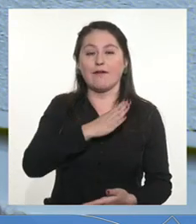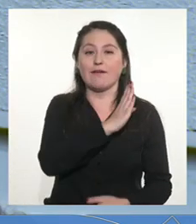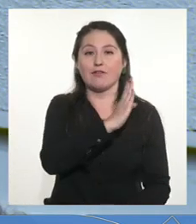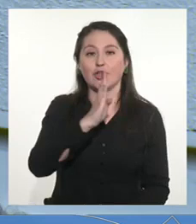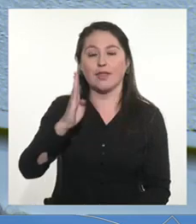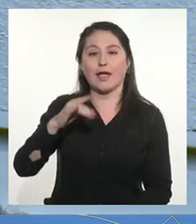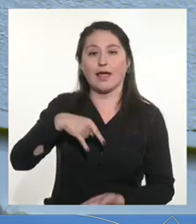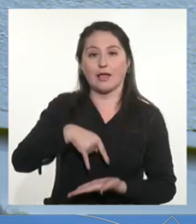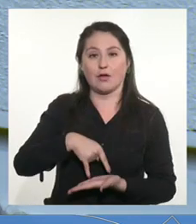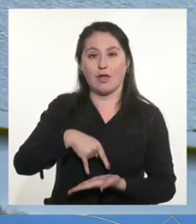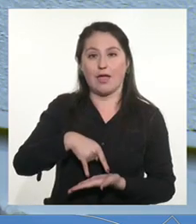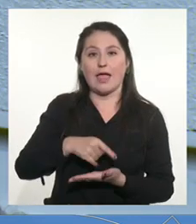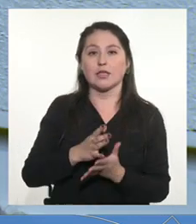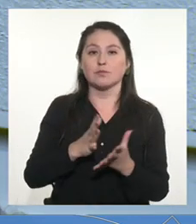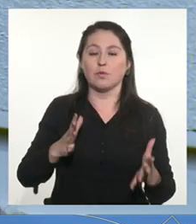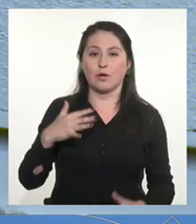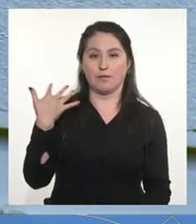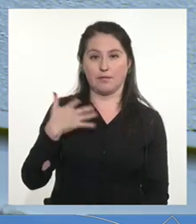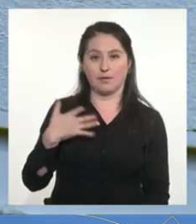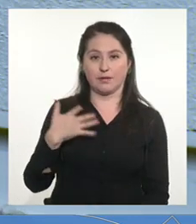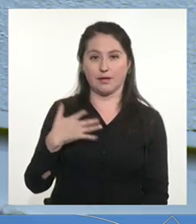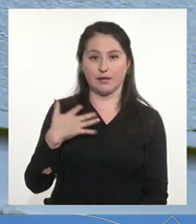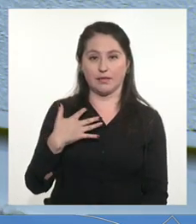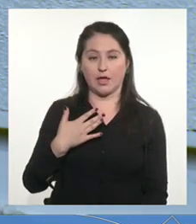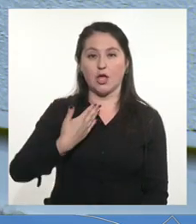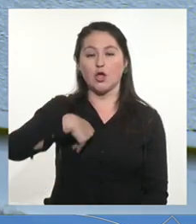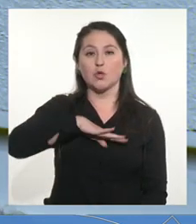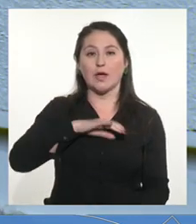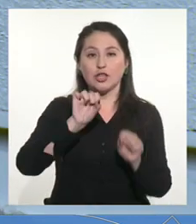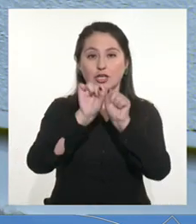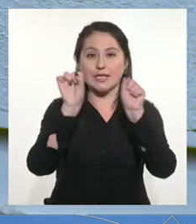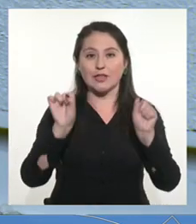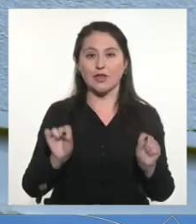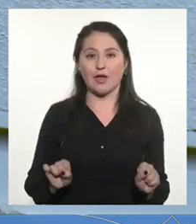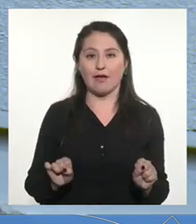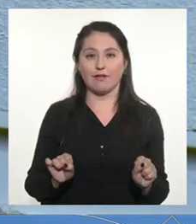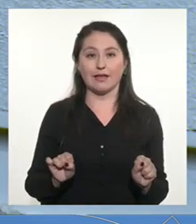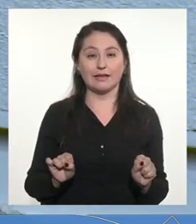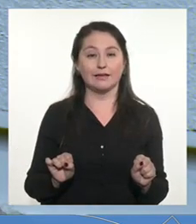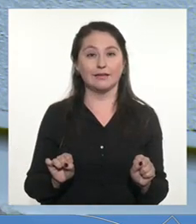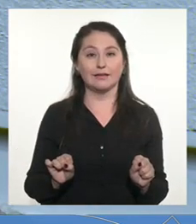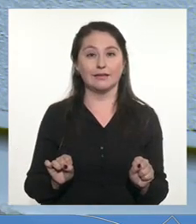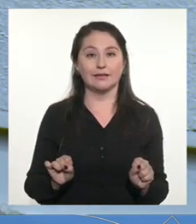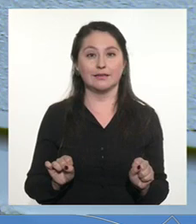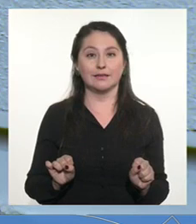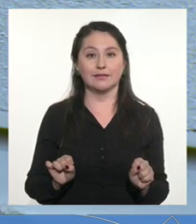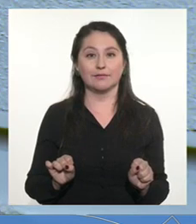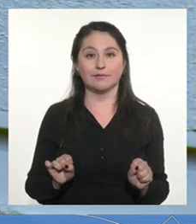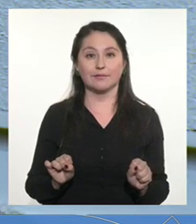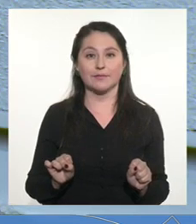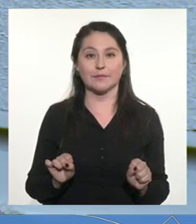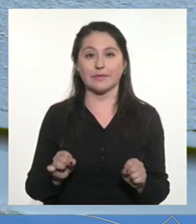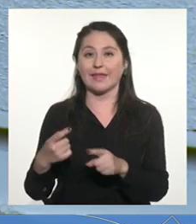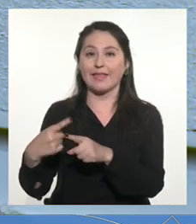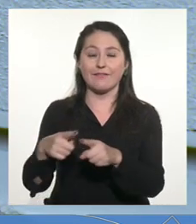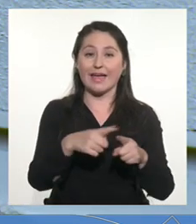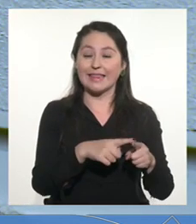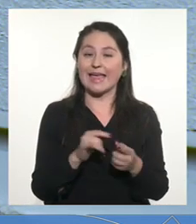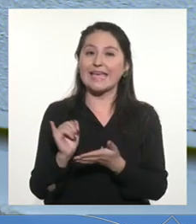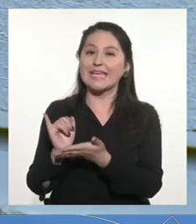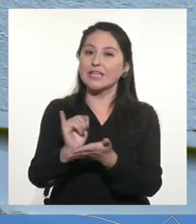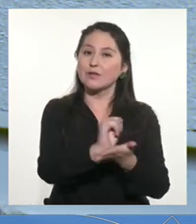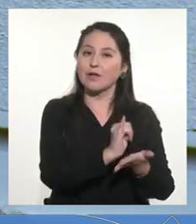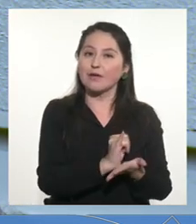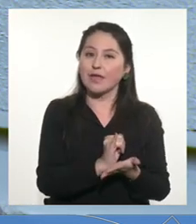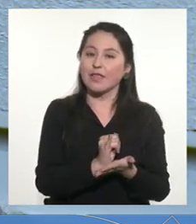congreso nacional es fundamental que nuestros sistemas sean transaccionales y por lo tanto el departamento de informática